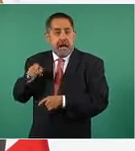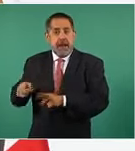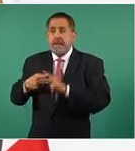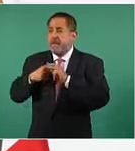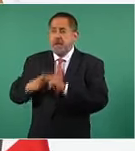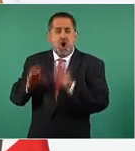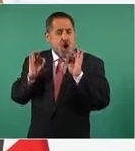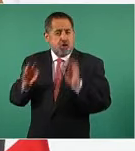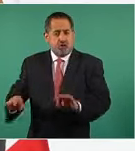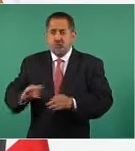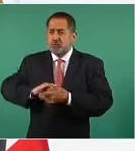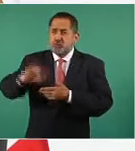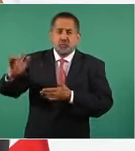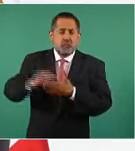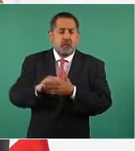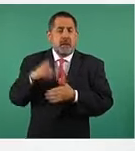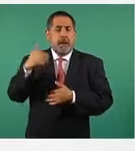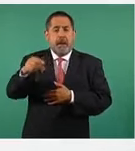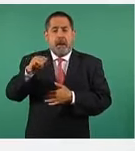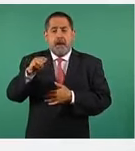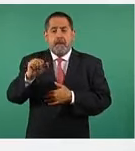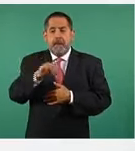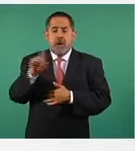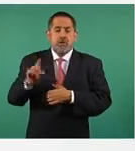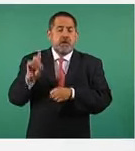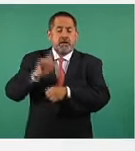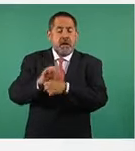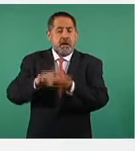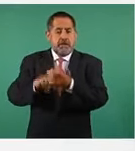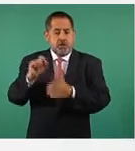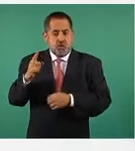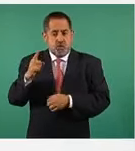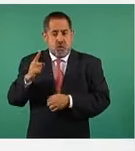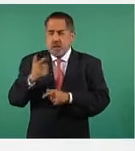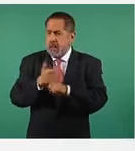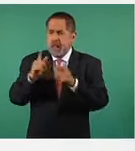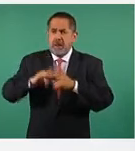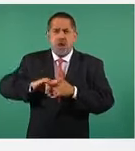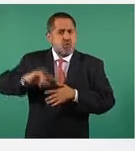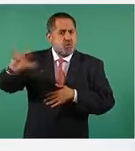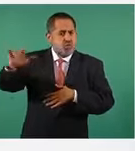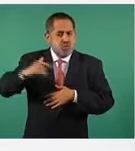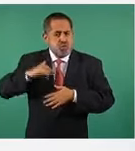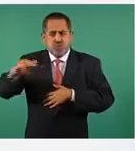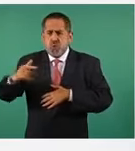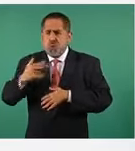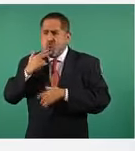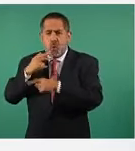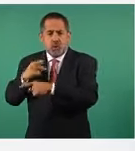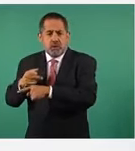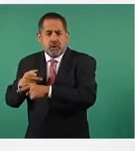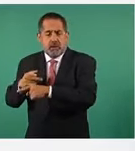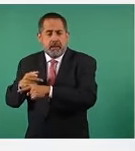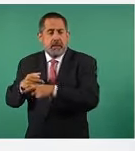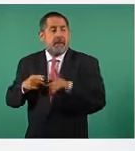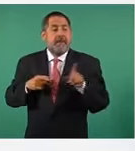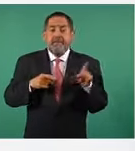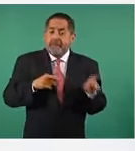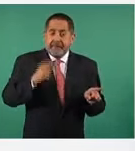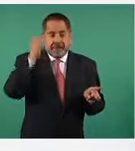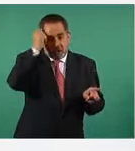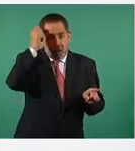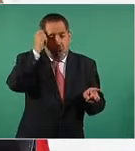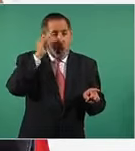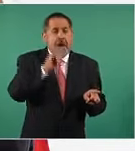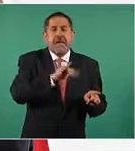marzo del próximo año, en tanto que la entrada en funciones del de Texcoco estaba